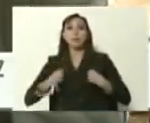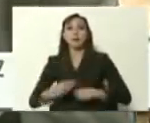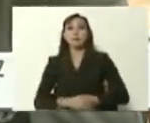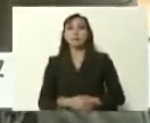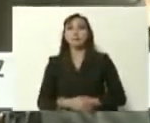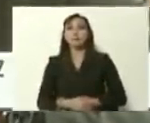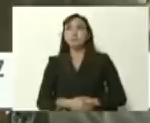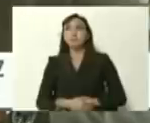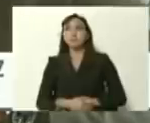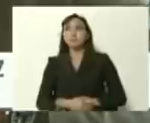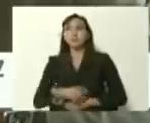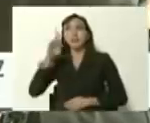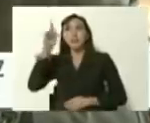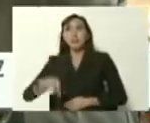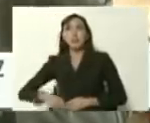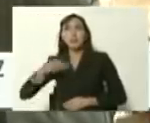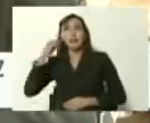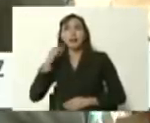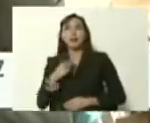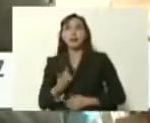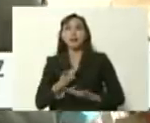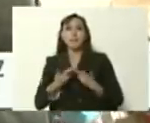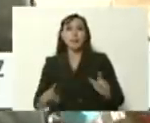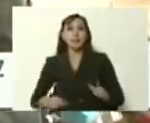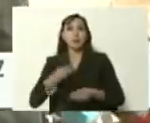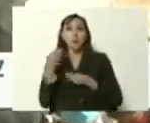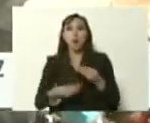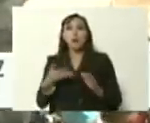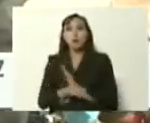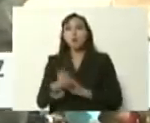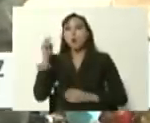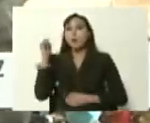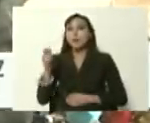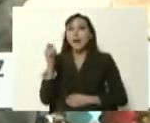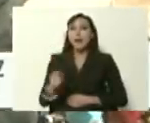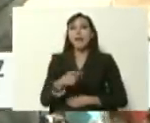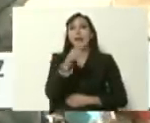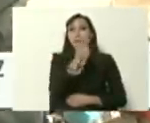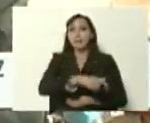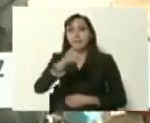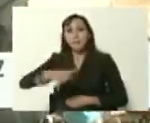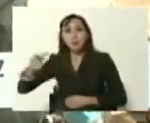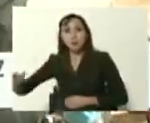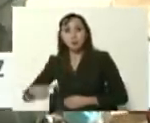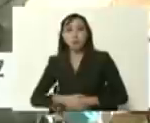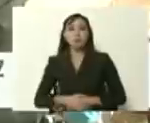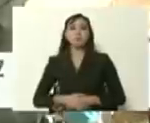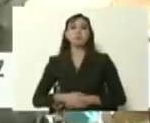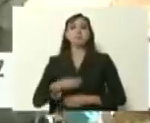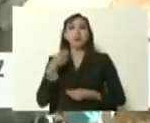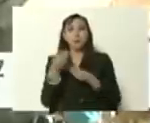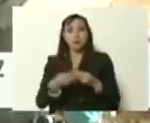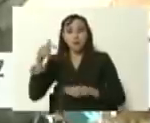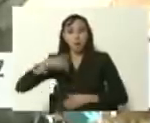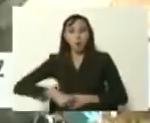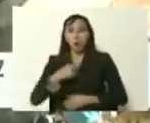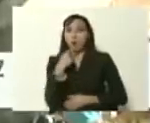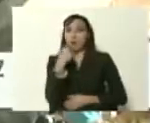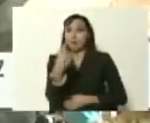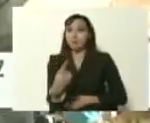También el libertador les ha dejado una tarea a los legisladores, la cual vinimos hoy a